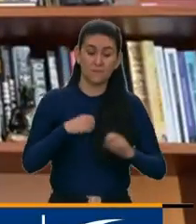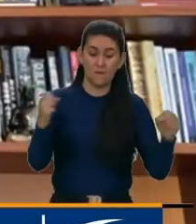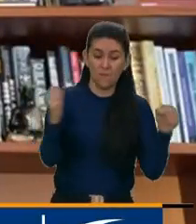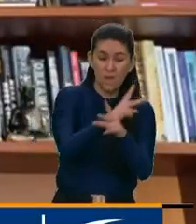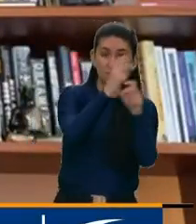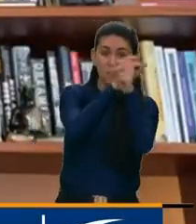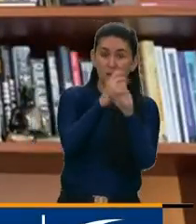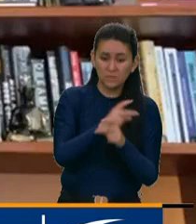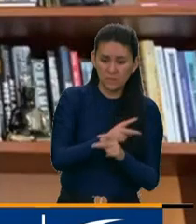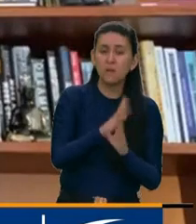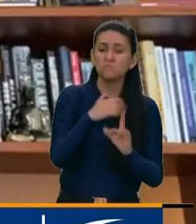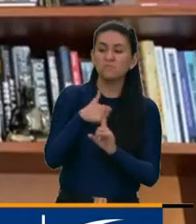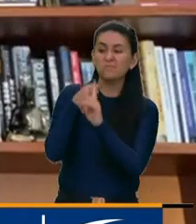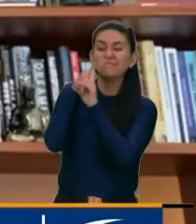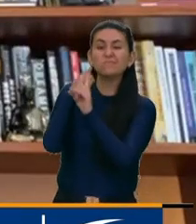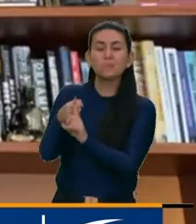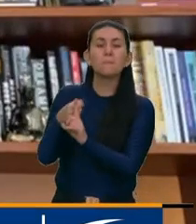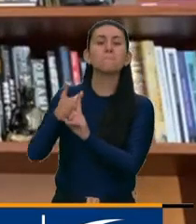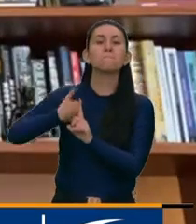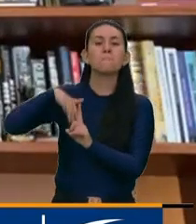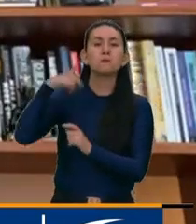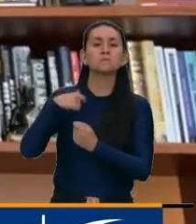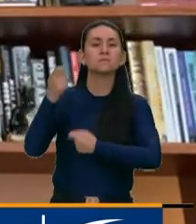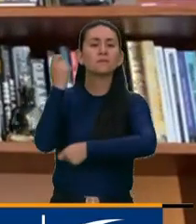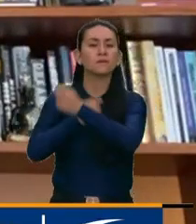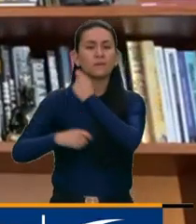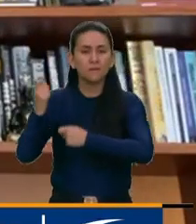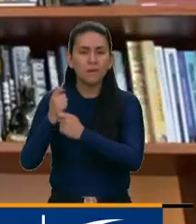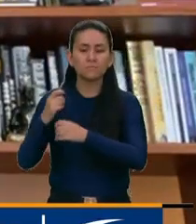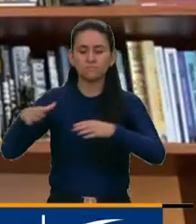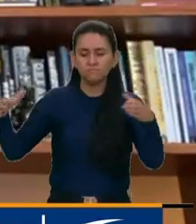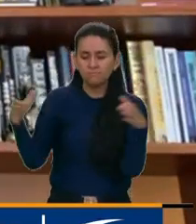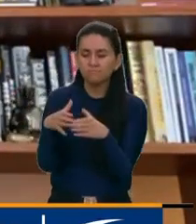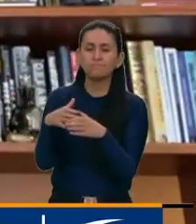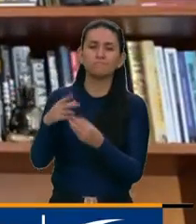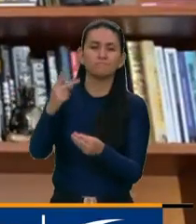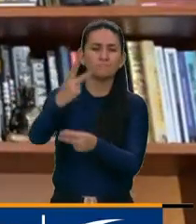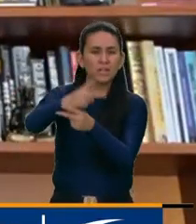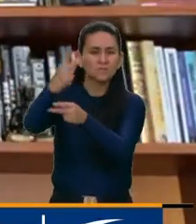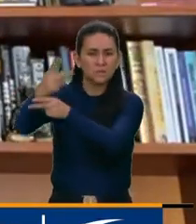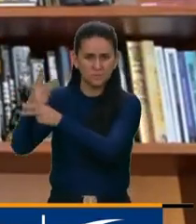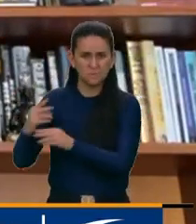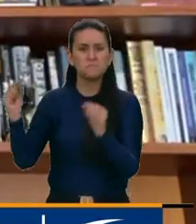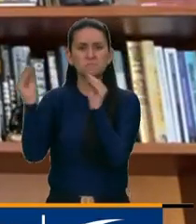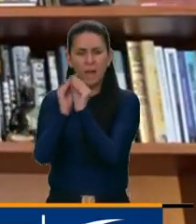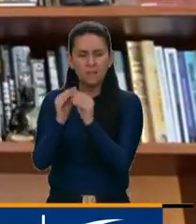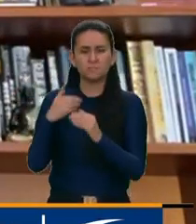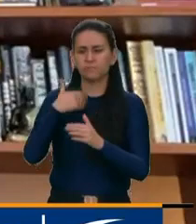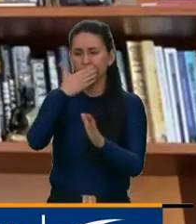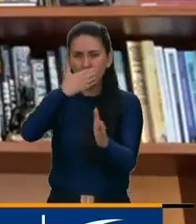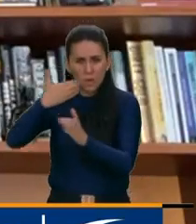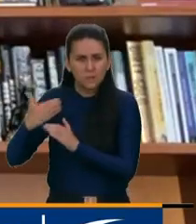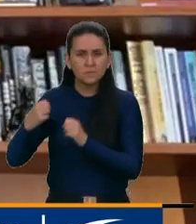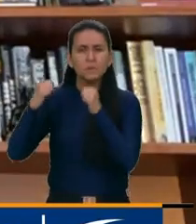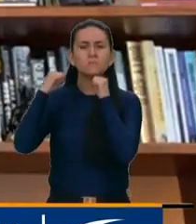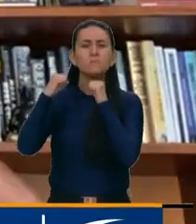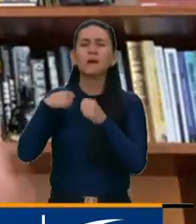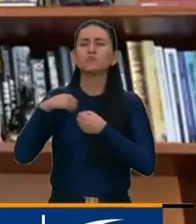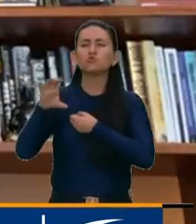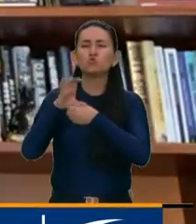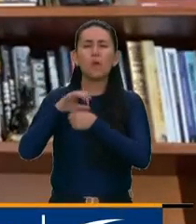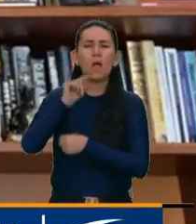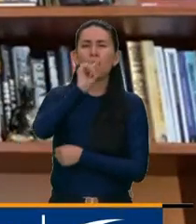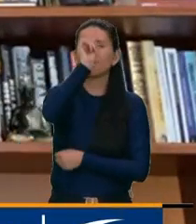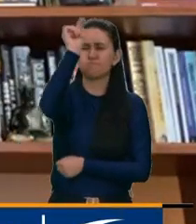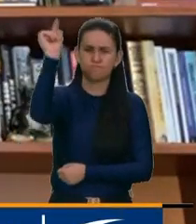ilícitas pueden estar relacionados con fenómenos de crimen organizado y de multicrimen, principalmente en ciudades, y